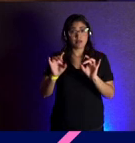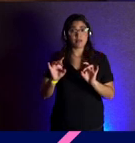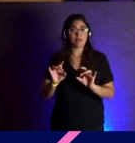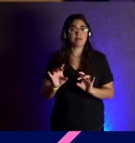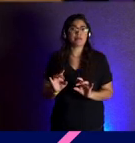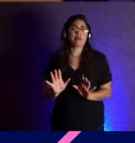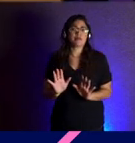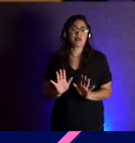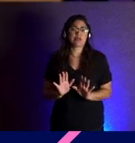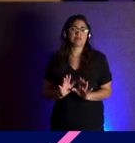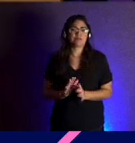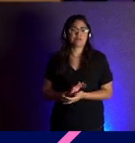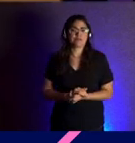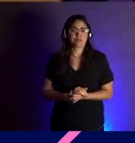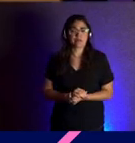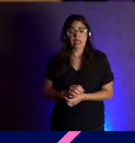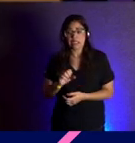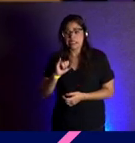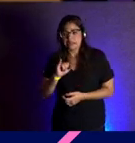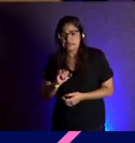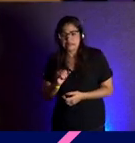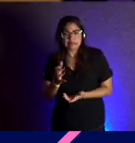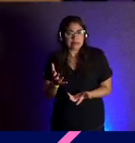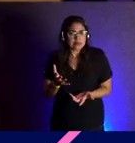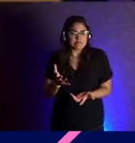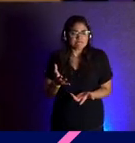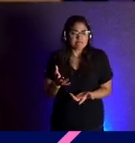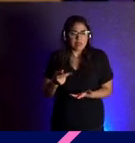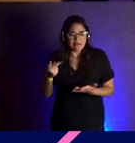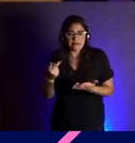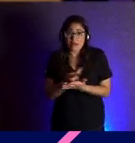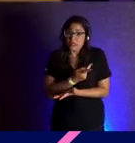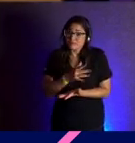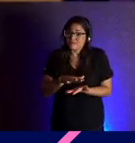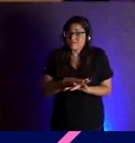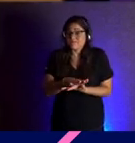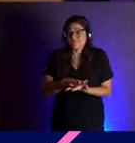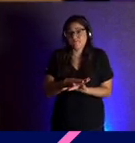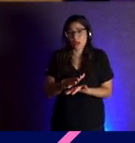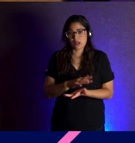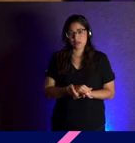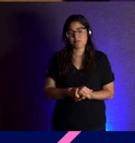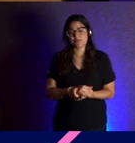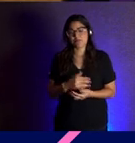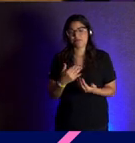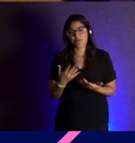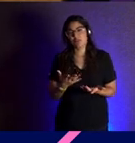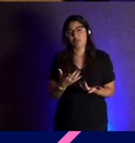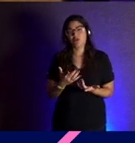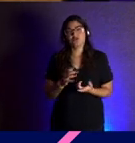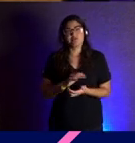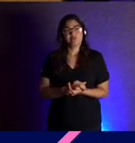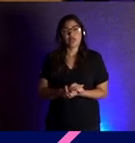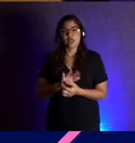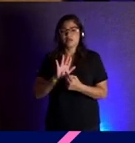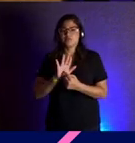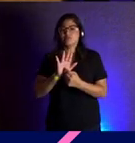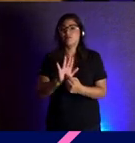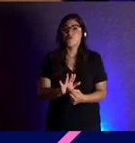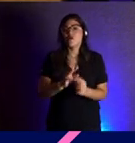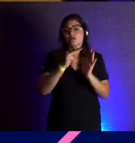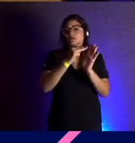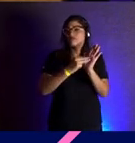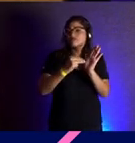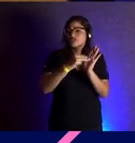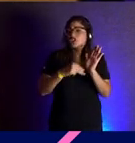Venezuela. Y en la unión de todo esto nacen nuevas metodologías. ¿Qué aprendemos del método